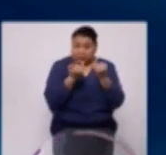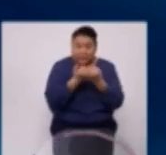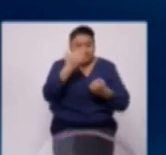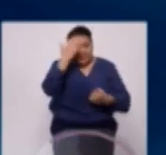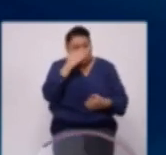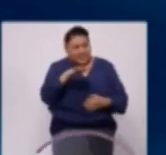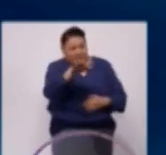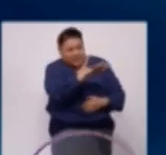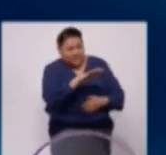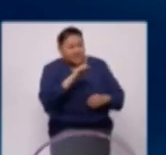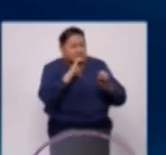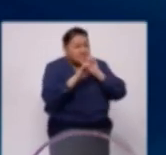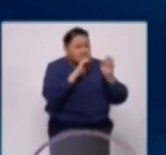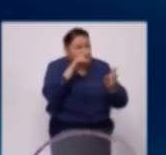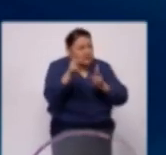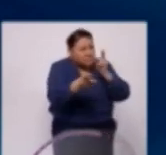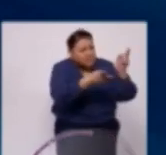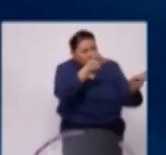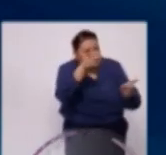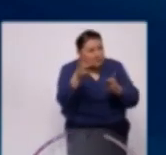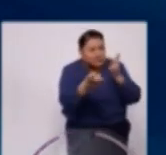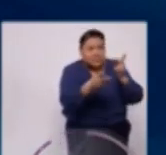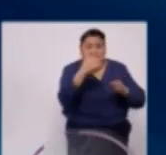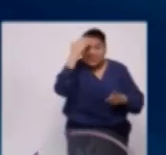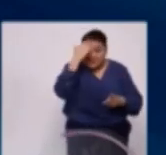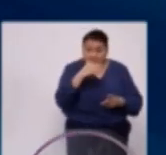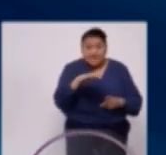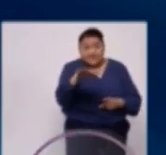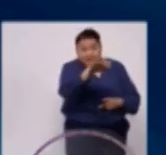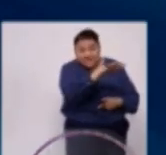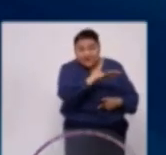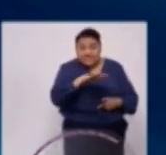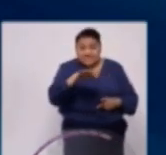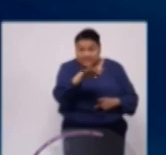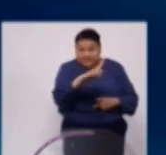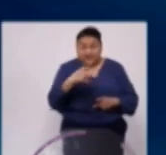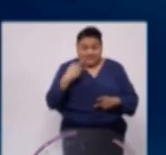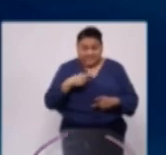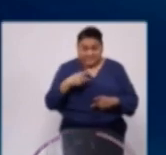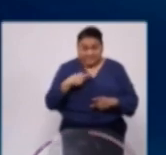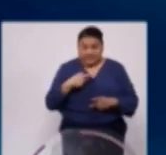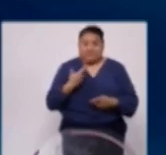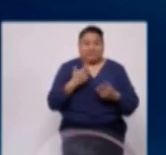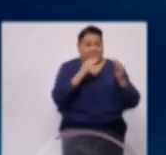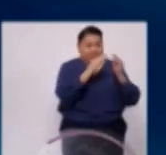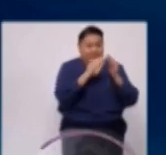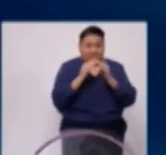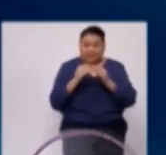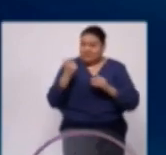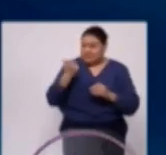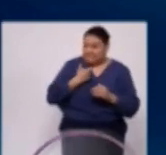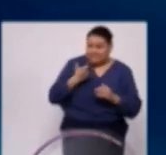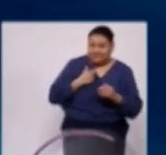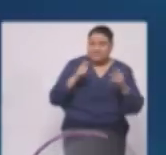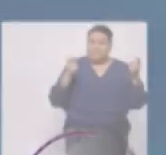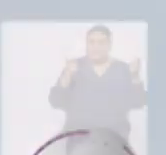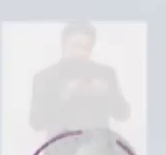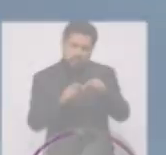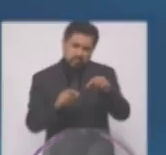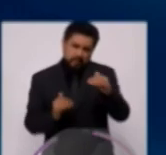de la encuesta, si destacamos una reducción entre perceptores por hogar que se tiene en la